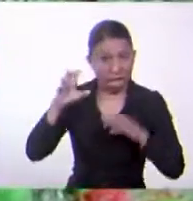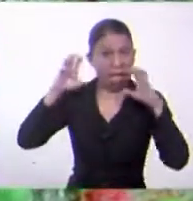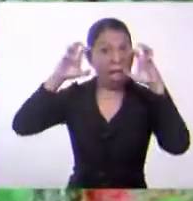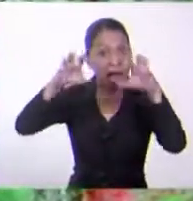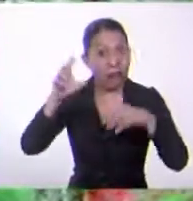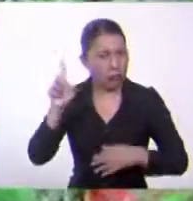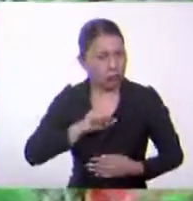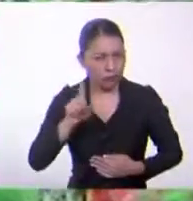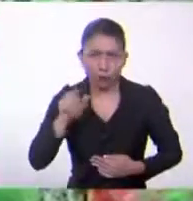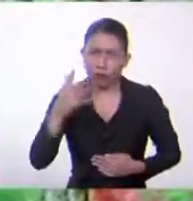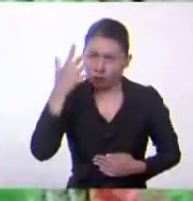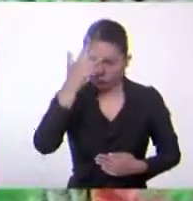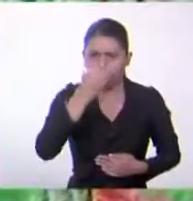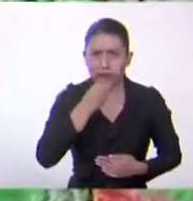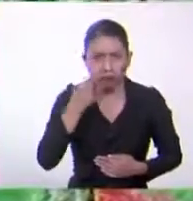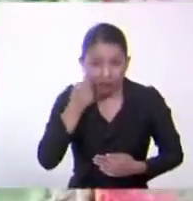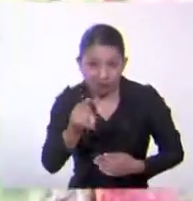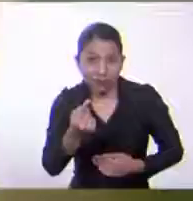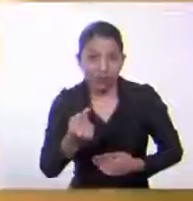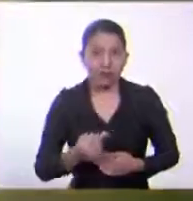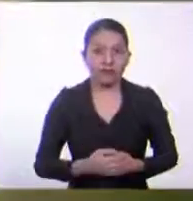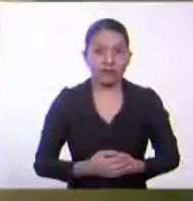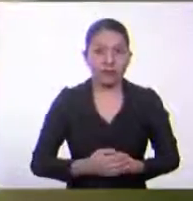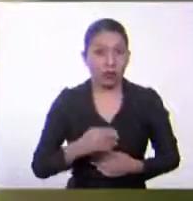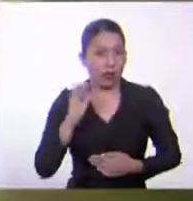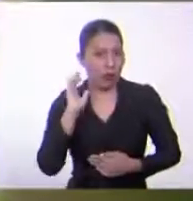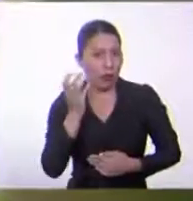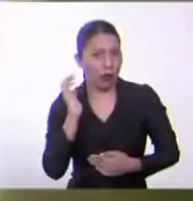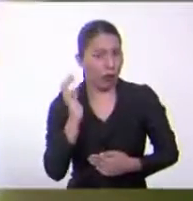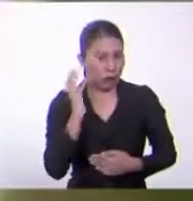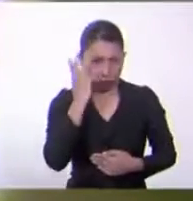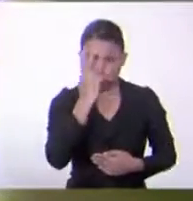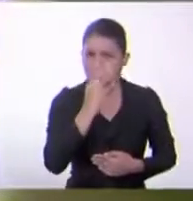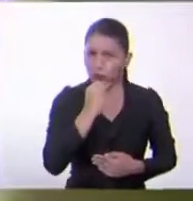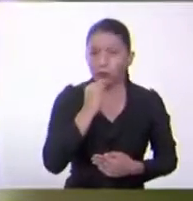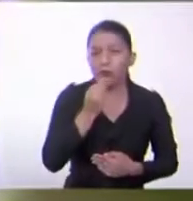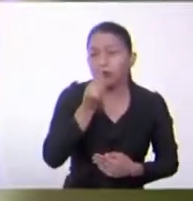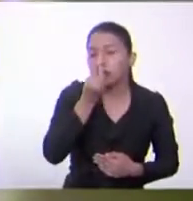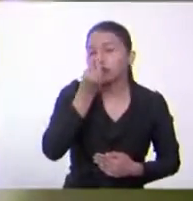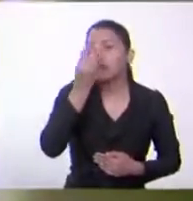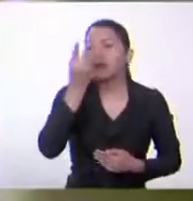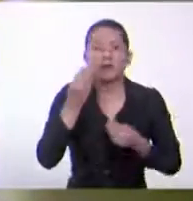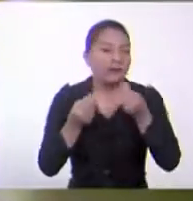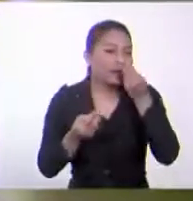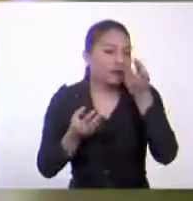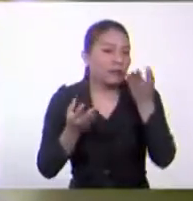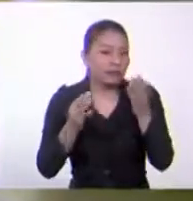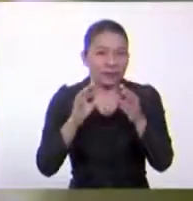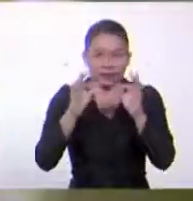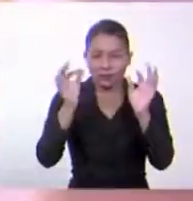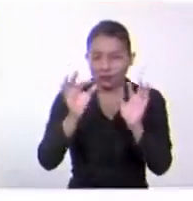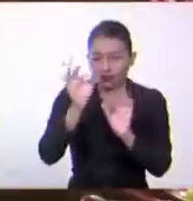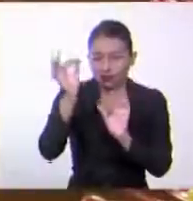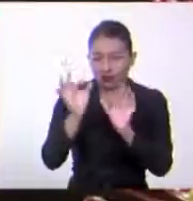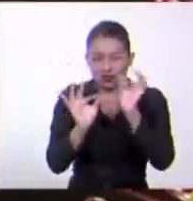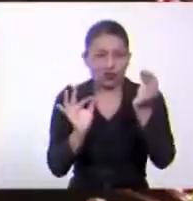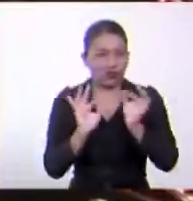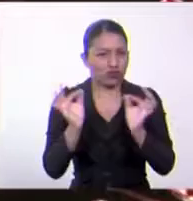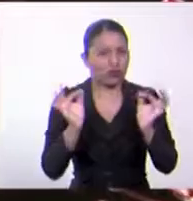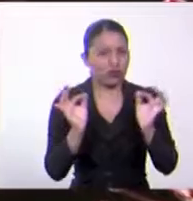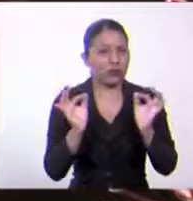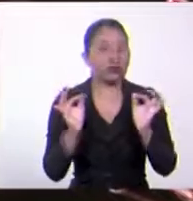bonitas estructuras. Observa: colores vistosos, flores, vellosidades, ramitas,